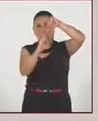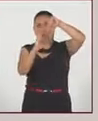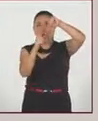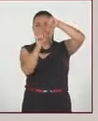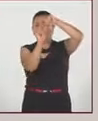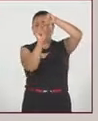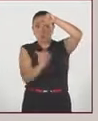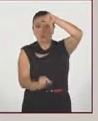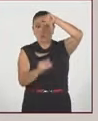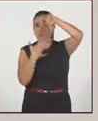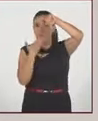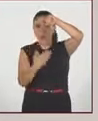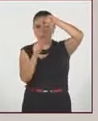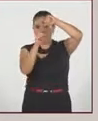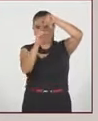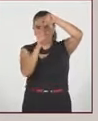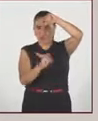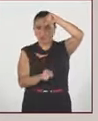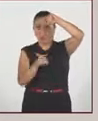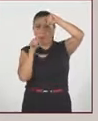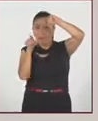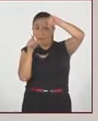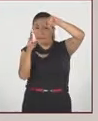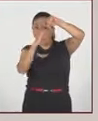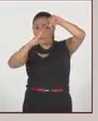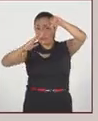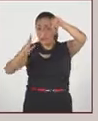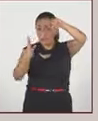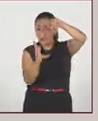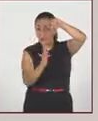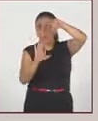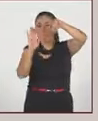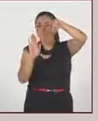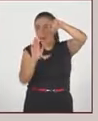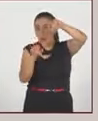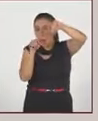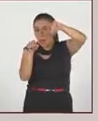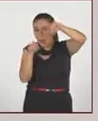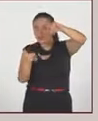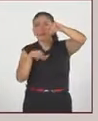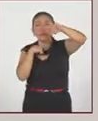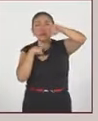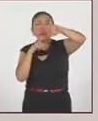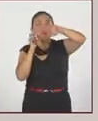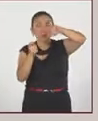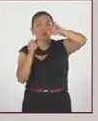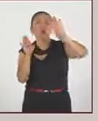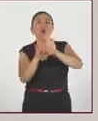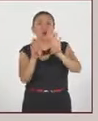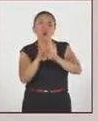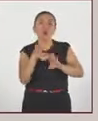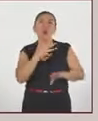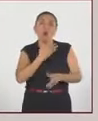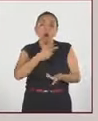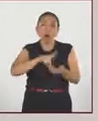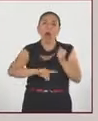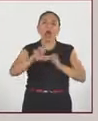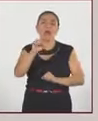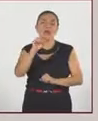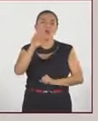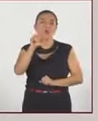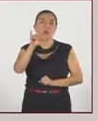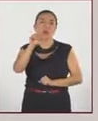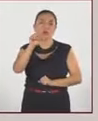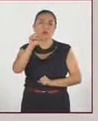y una línea punteada que podría ser o similar cómo se observan las columnas con un paciente con